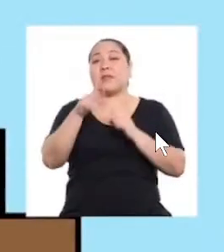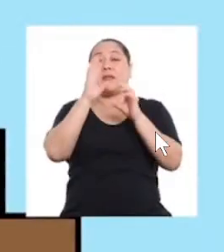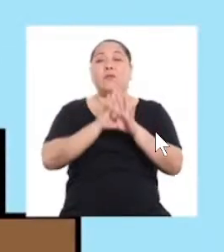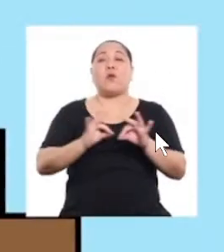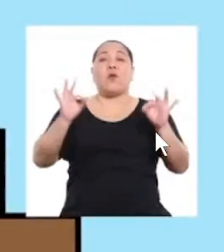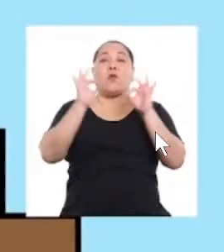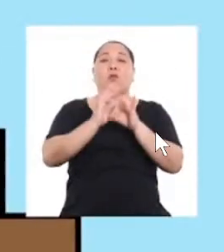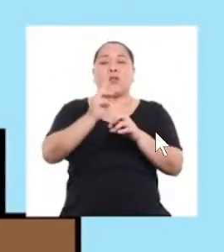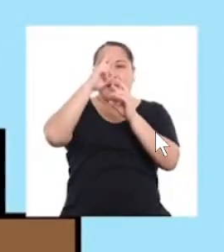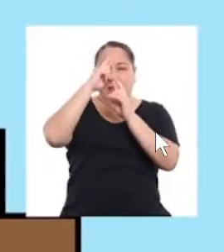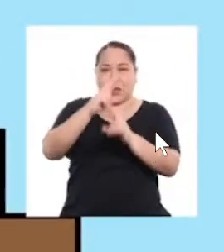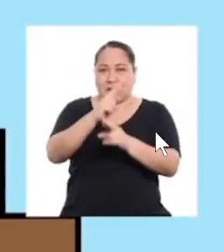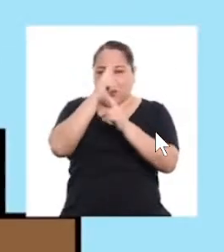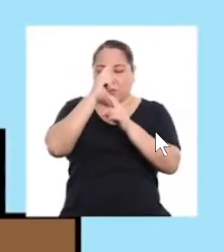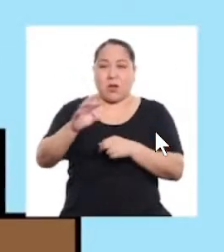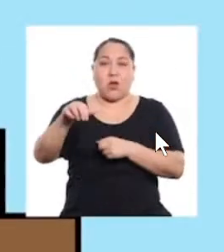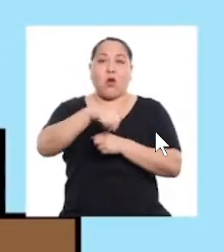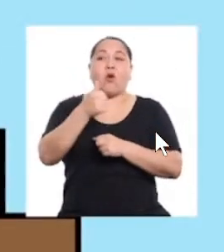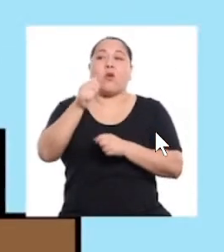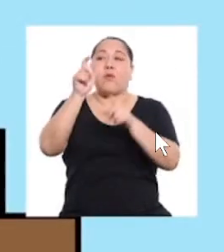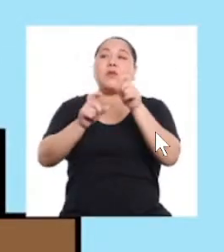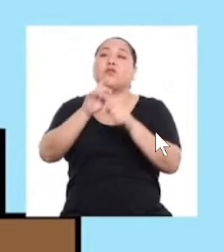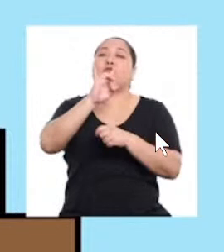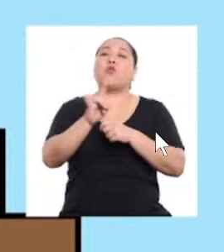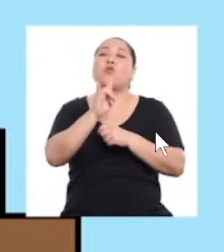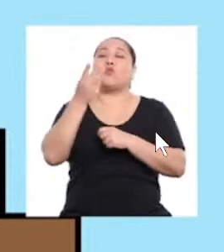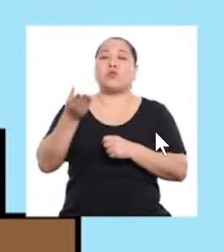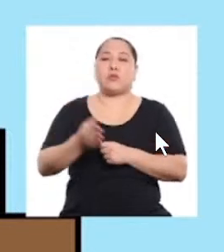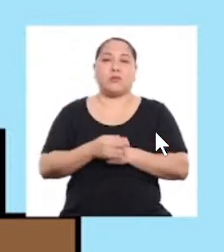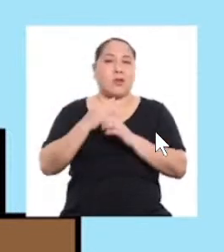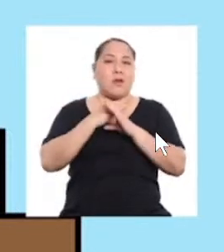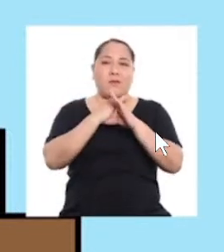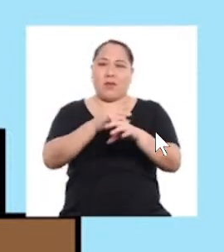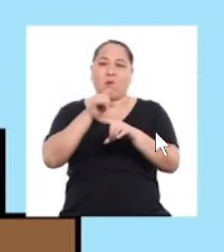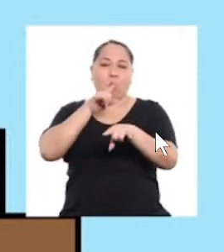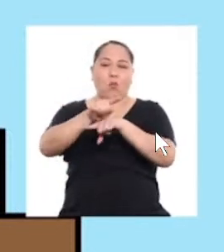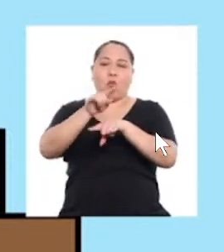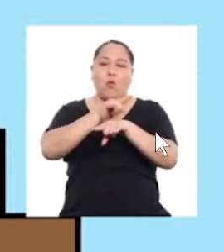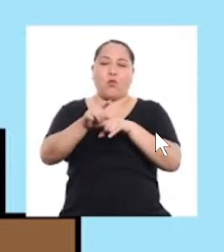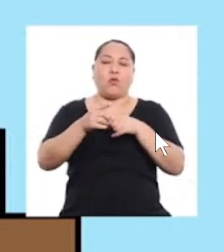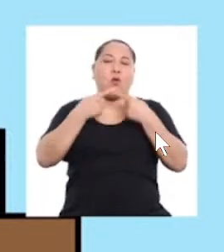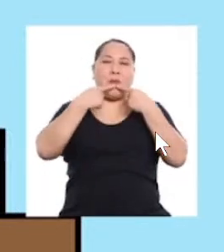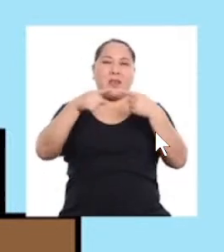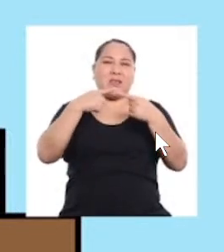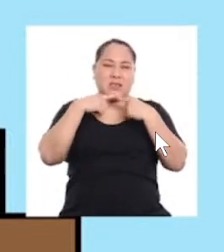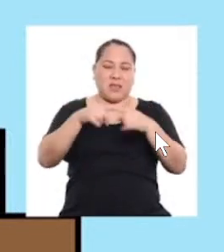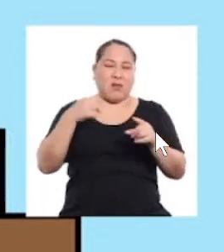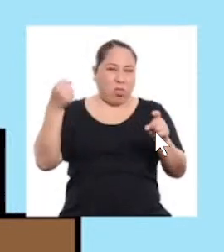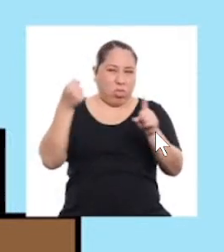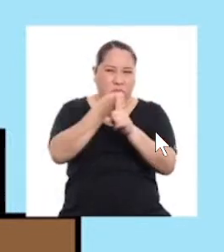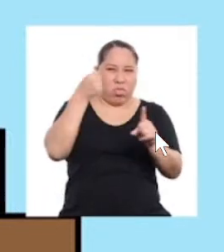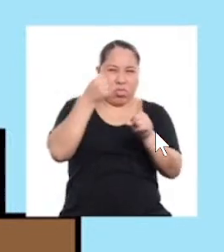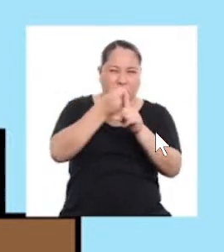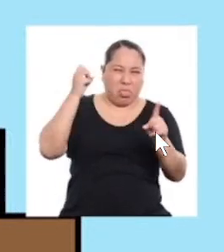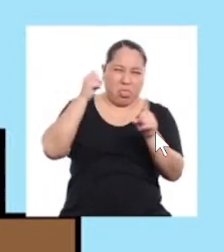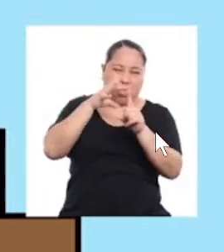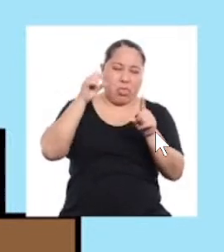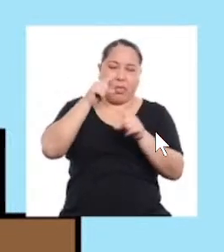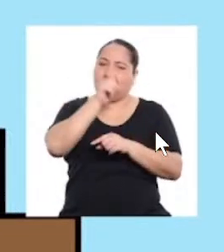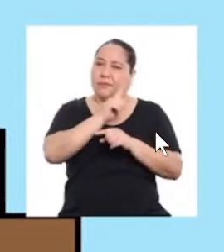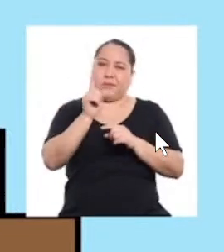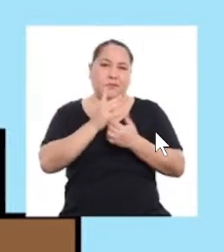Es importante respetar a otros usuarios, evitar burlas y mensajes violentos